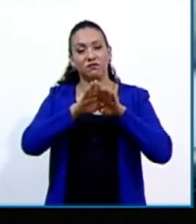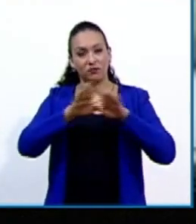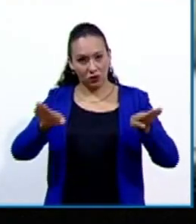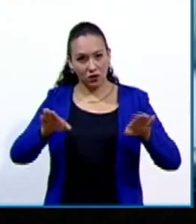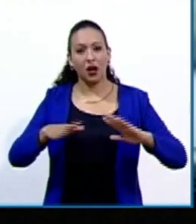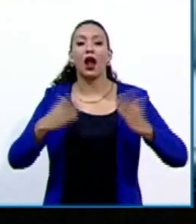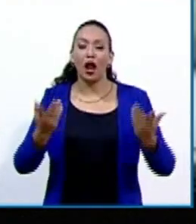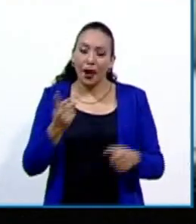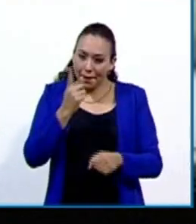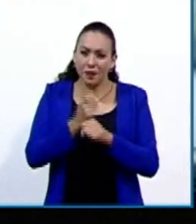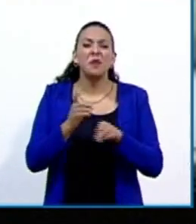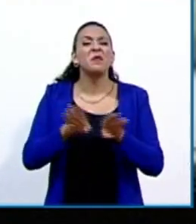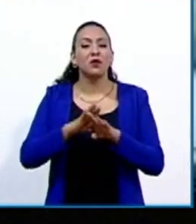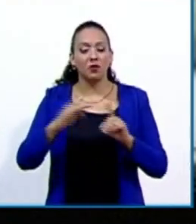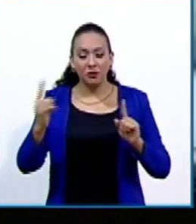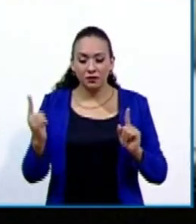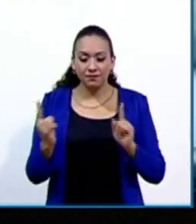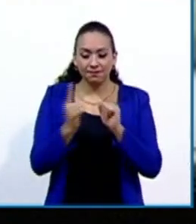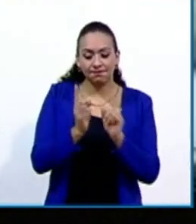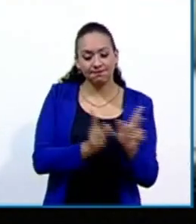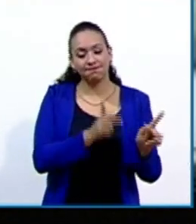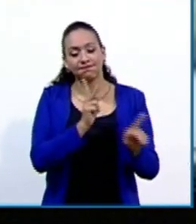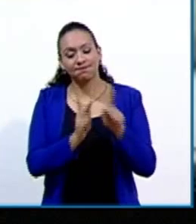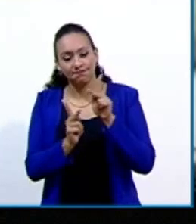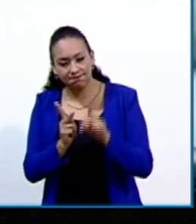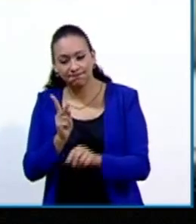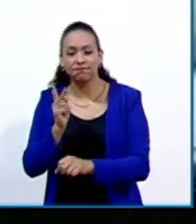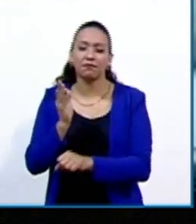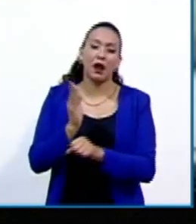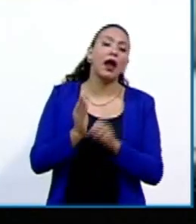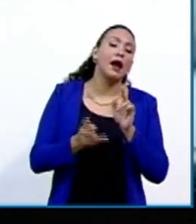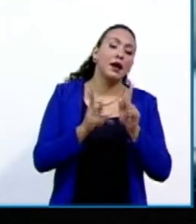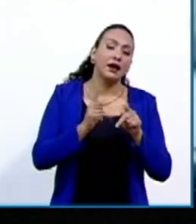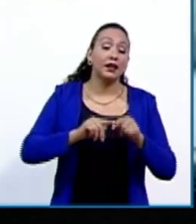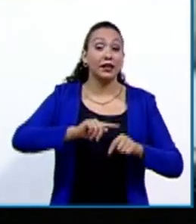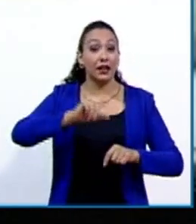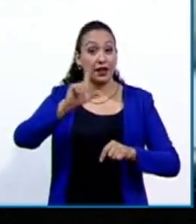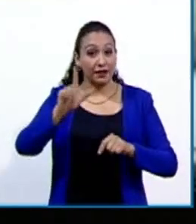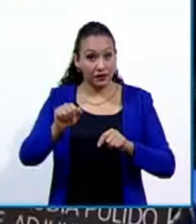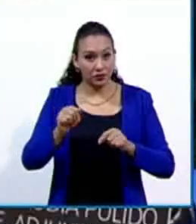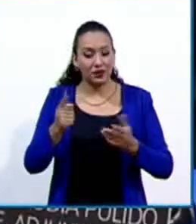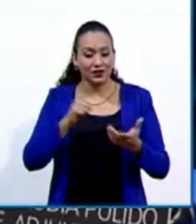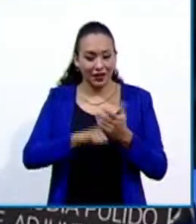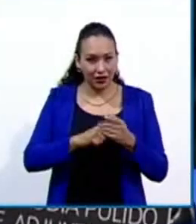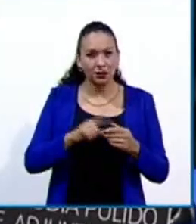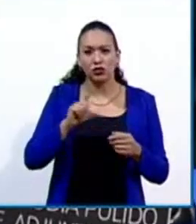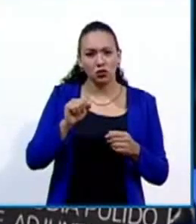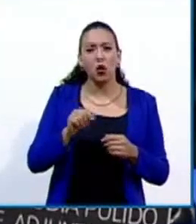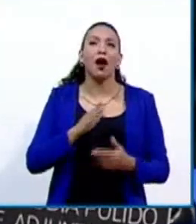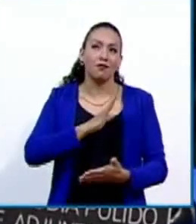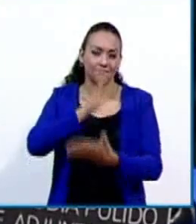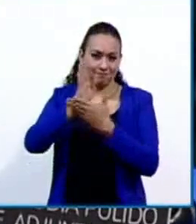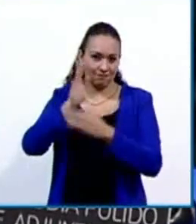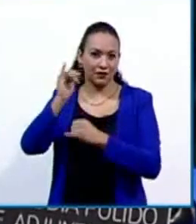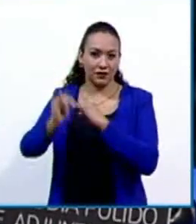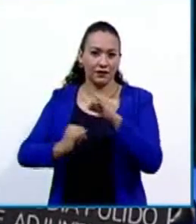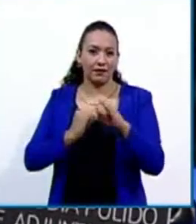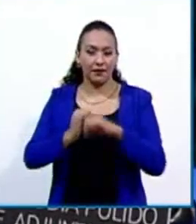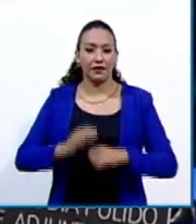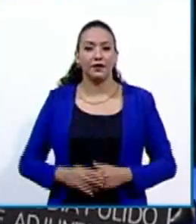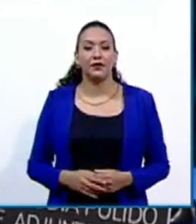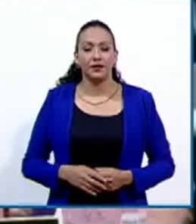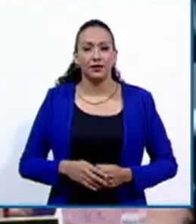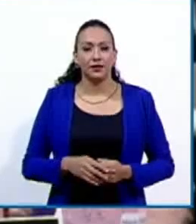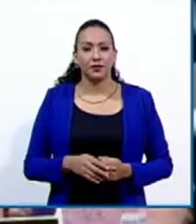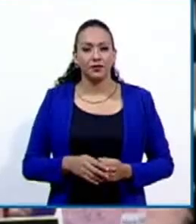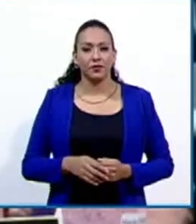nivel interno, pues para eso existen las instancias internacionales. Explicaron que una vez que se pronuncie sobre el tema